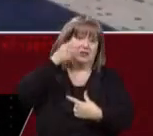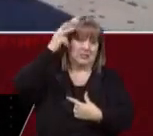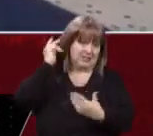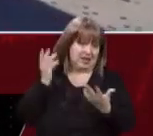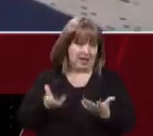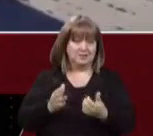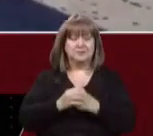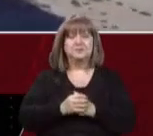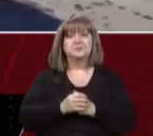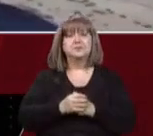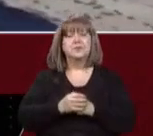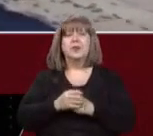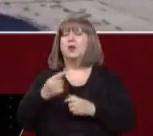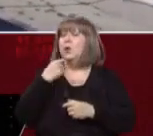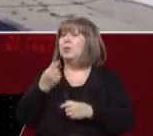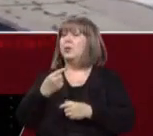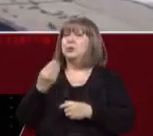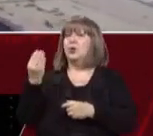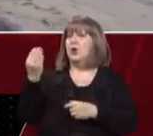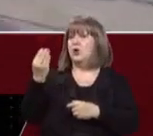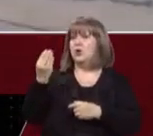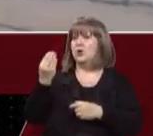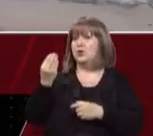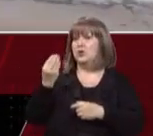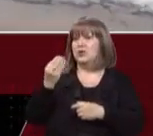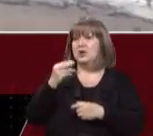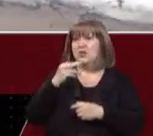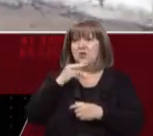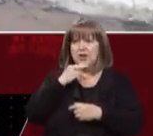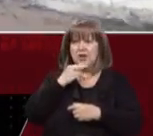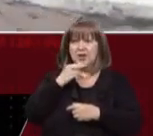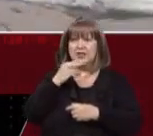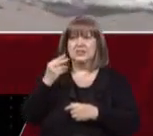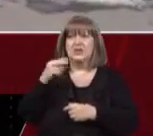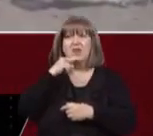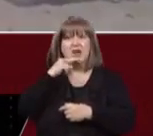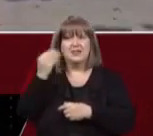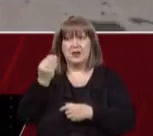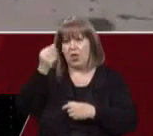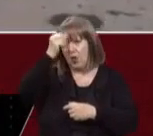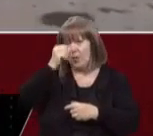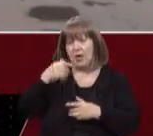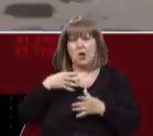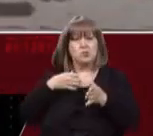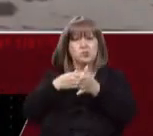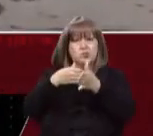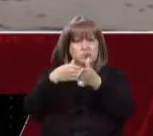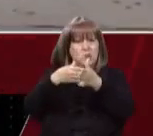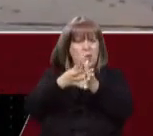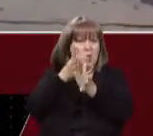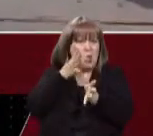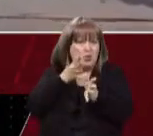teníamos la pandemia este fin de semana hubo un gran flujo de vehículos que realmente colapsó por momentos lado que era la aduana